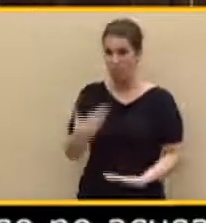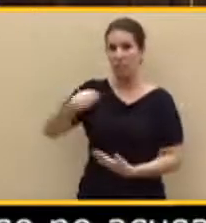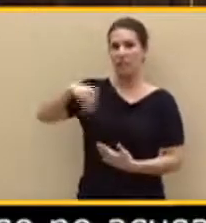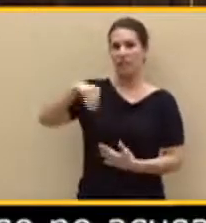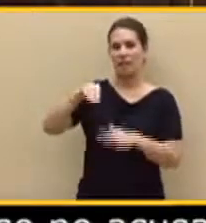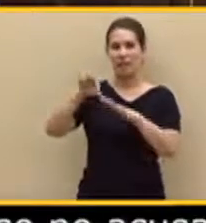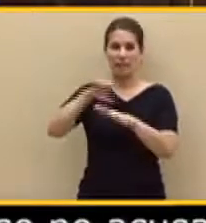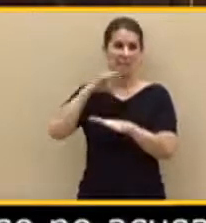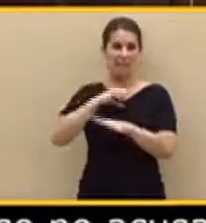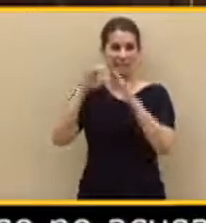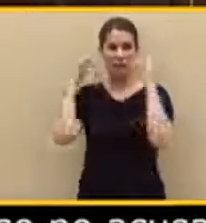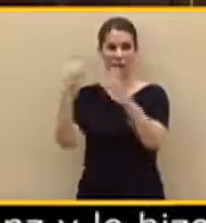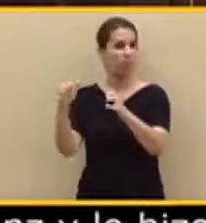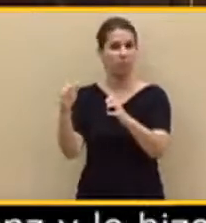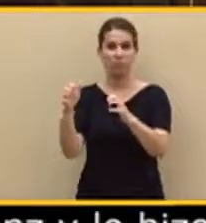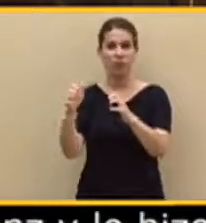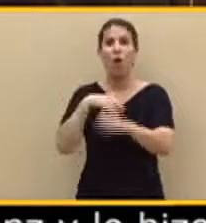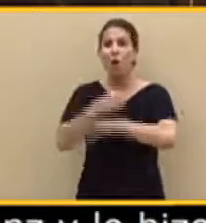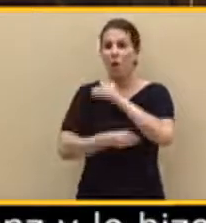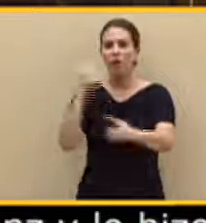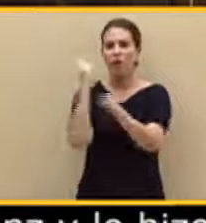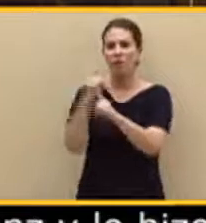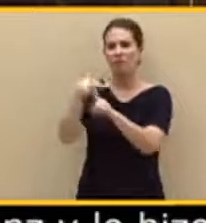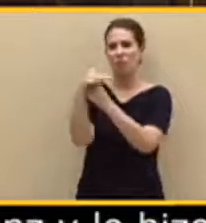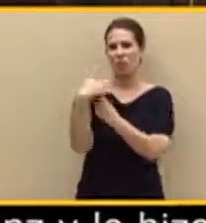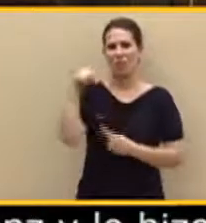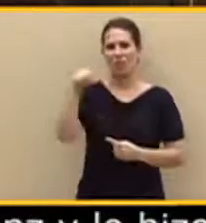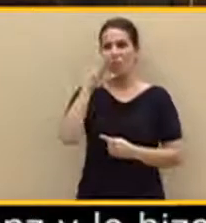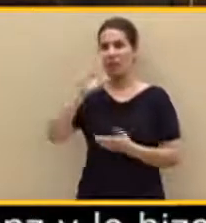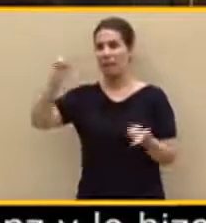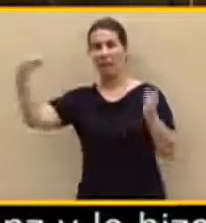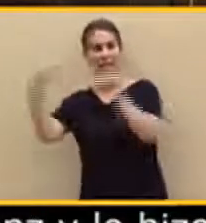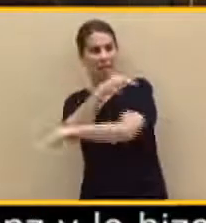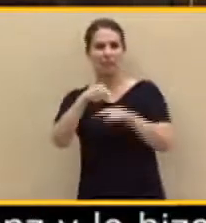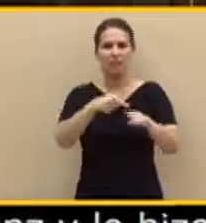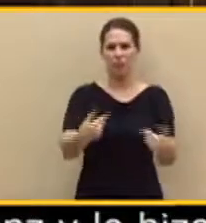de los fiscales de ambos casos, que apuntaban a sus posibles responsabilidades penales.